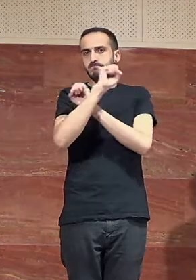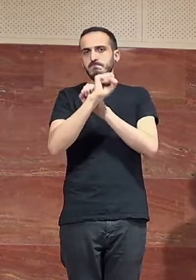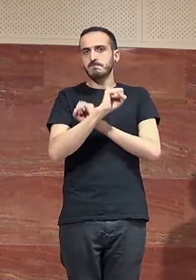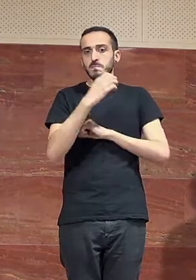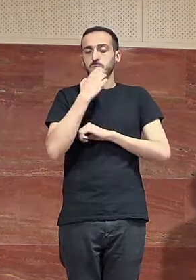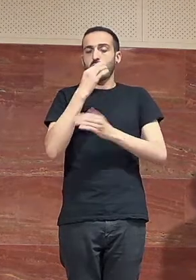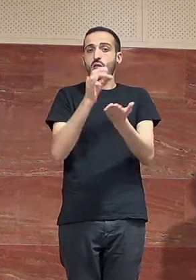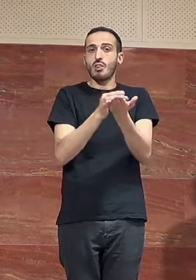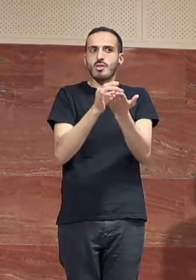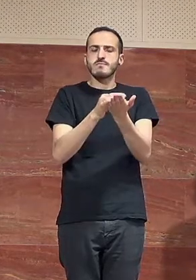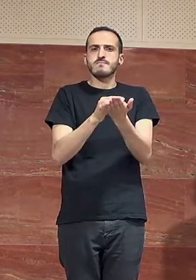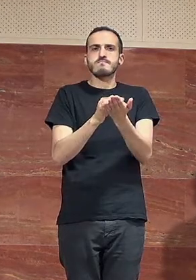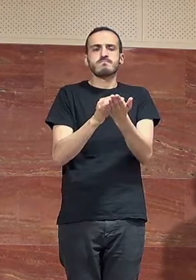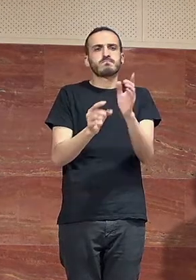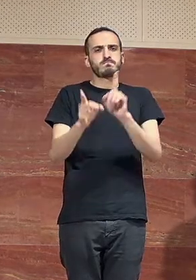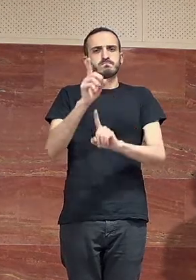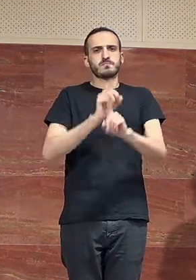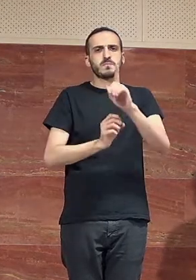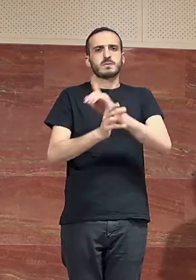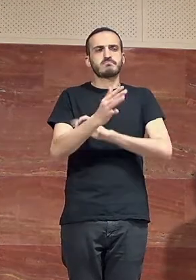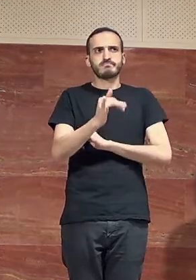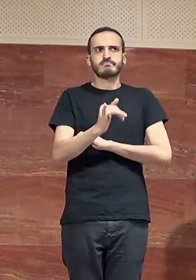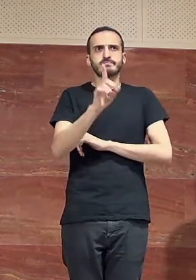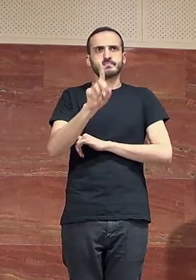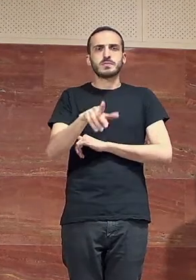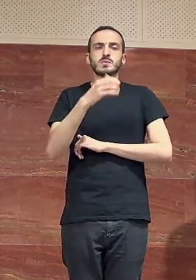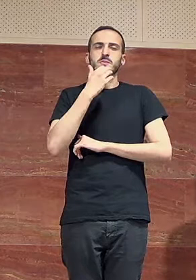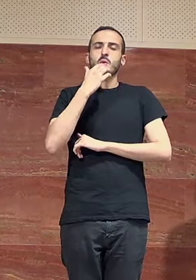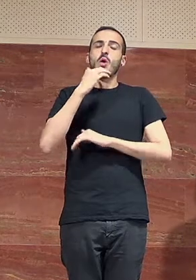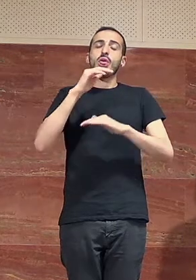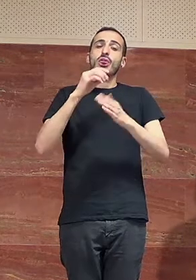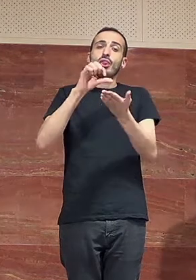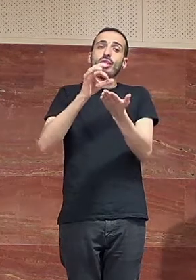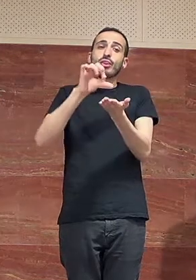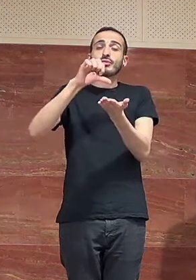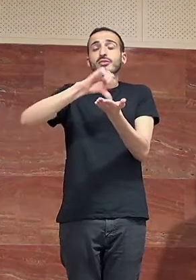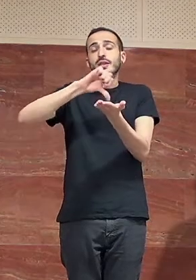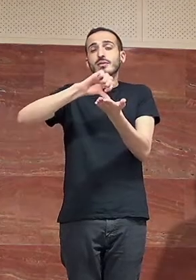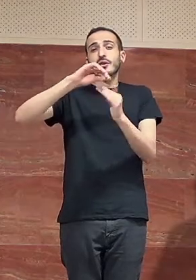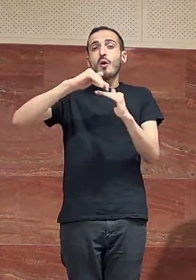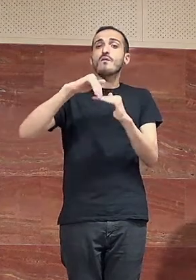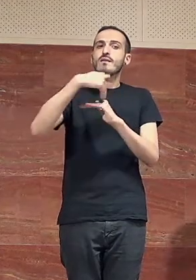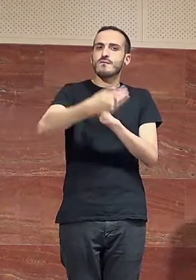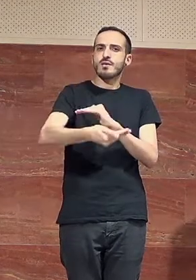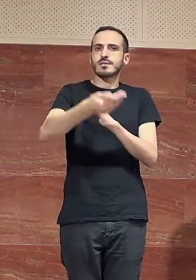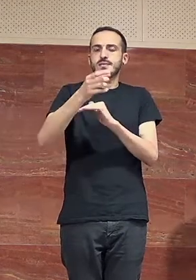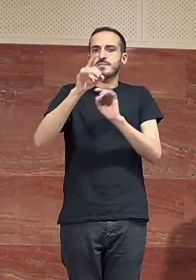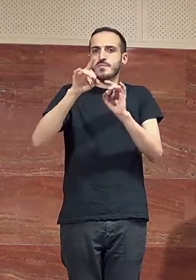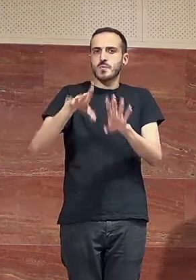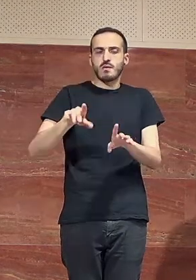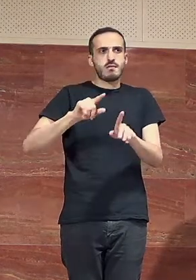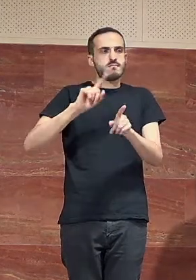dificultades, tampoco es posible salir fuera de la ciudad. No puedes conectarte con el paisaje, hay unos cinturones de infraestructuras que no te